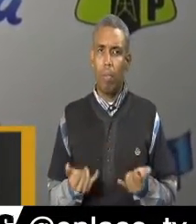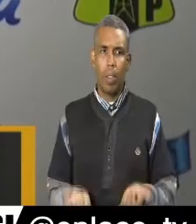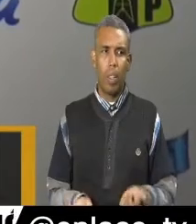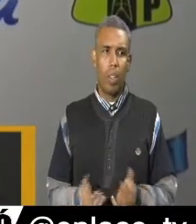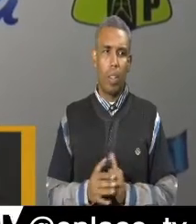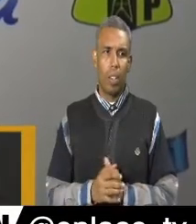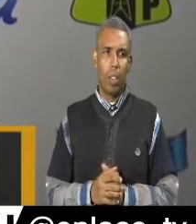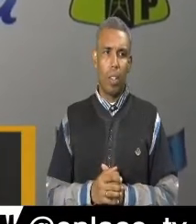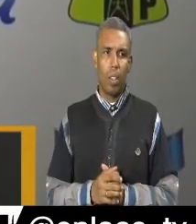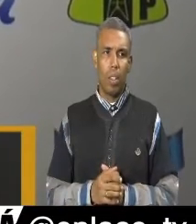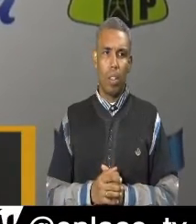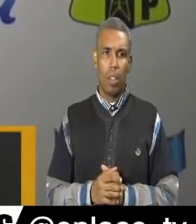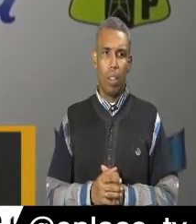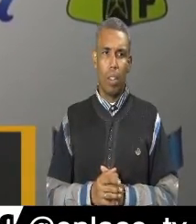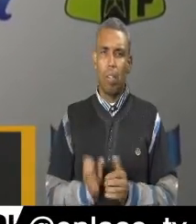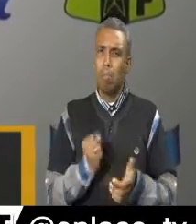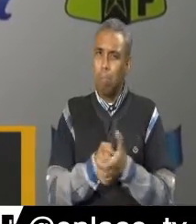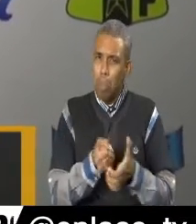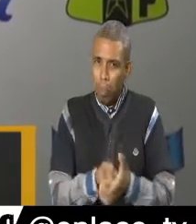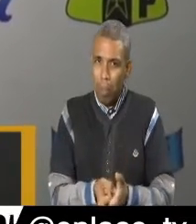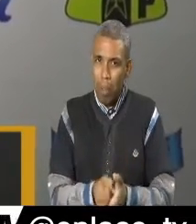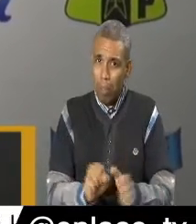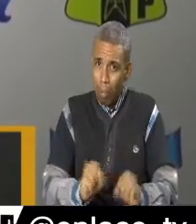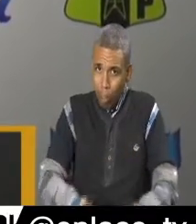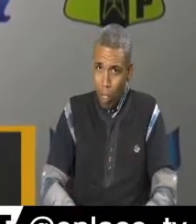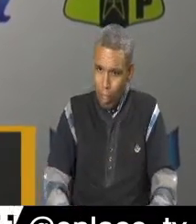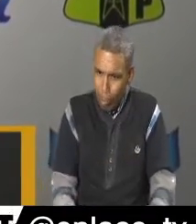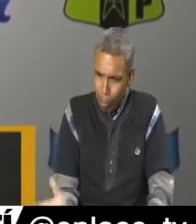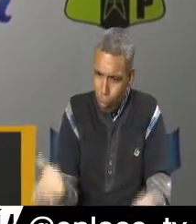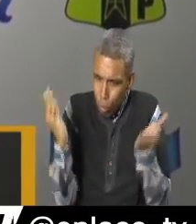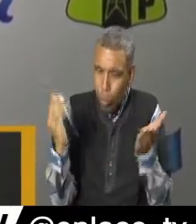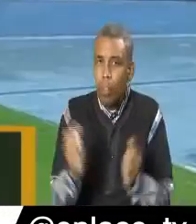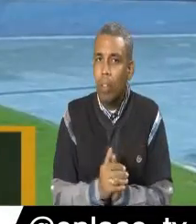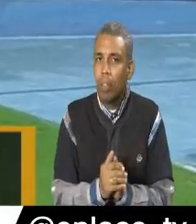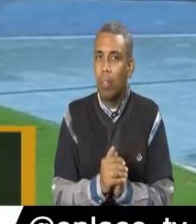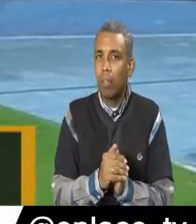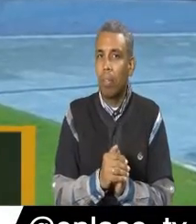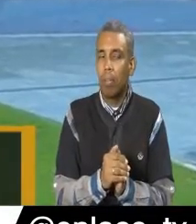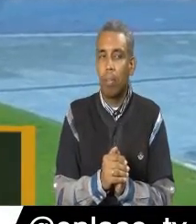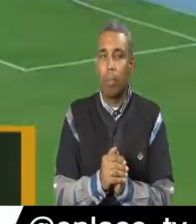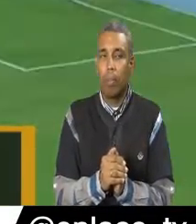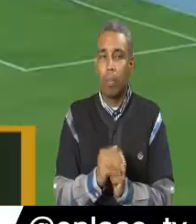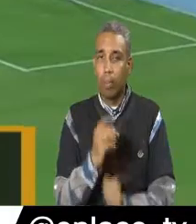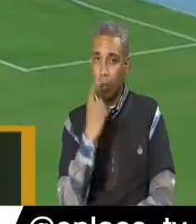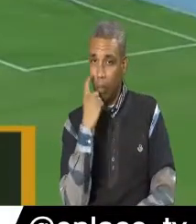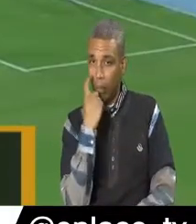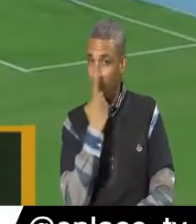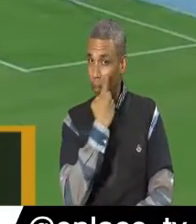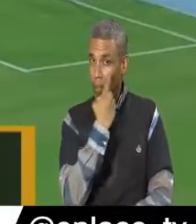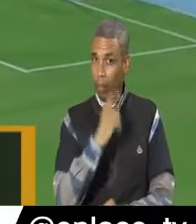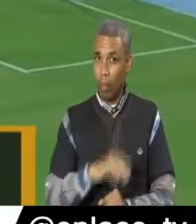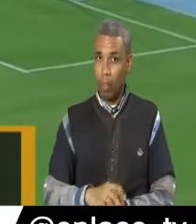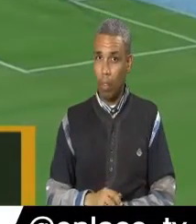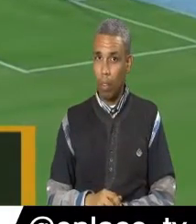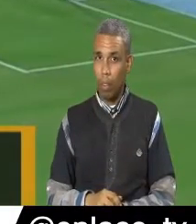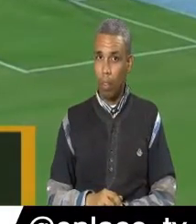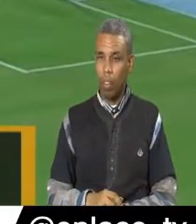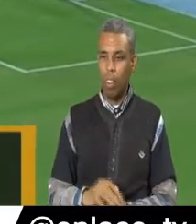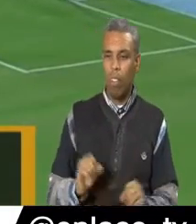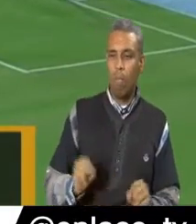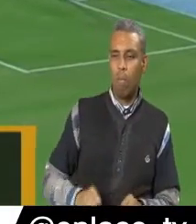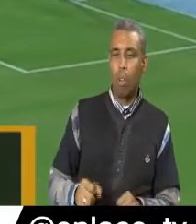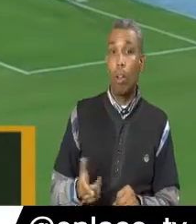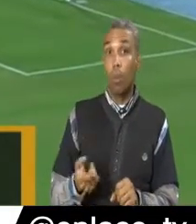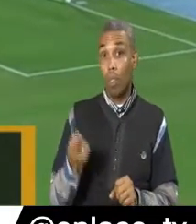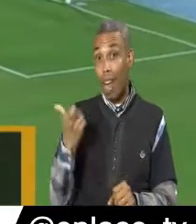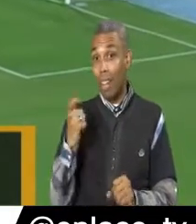Dimos cada gota de sudor por el equipo para conseguir la victoria y sumar otros 3 puntos aquí en casa. Junior, por su parte, quien se perfilaba como favorito, tuvo varias